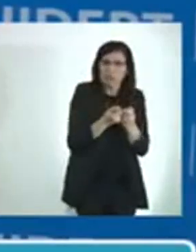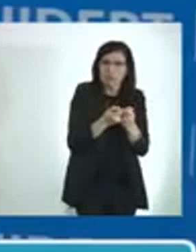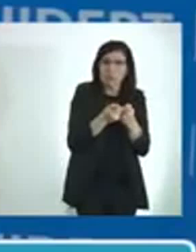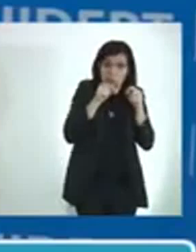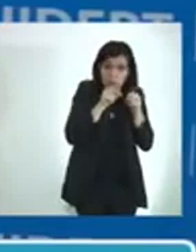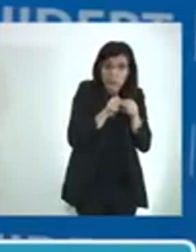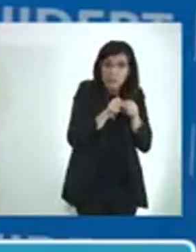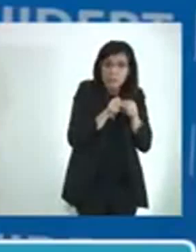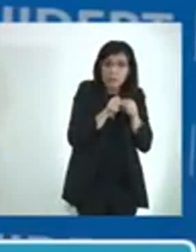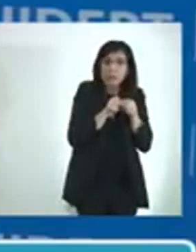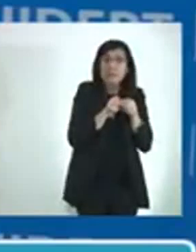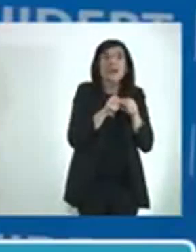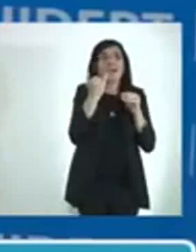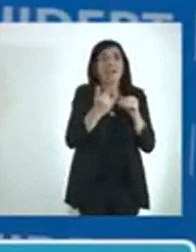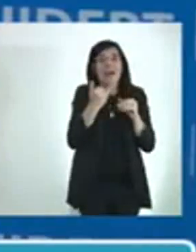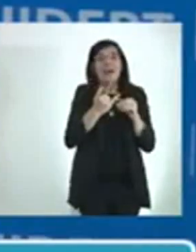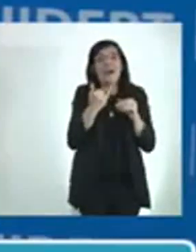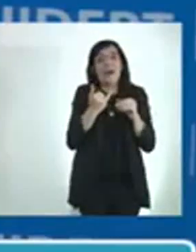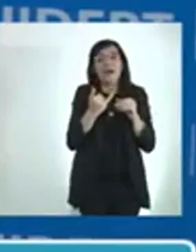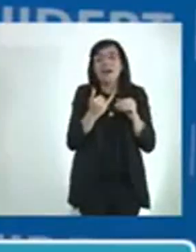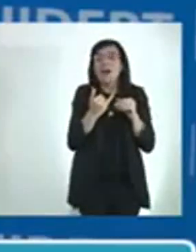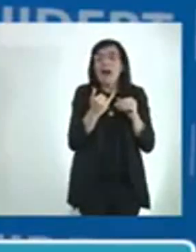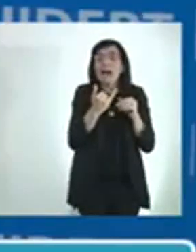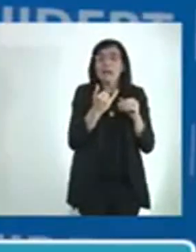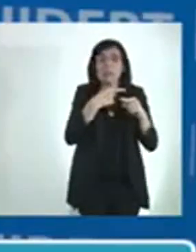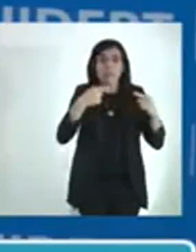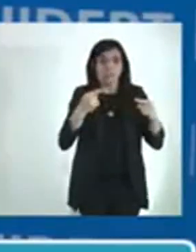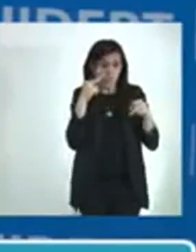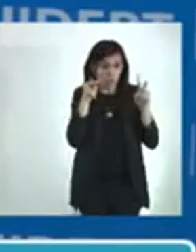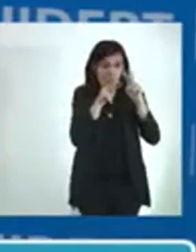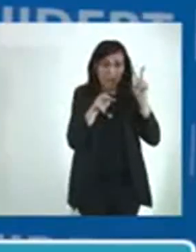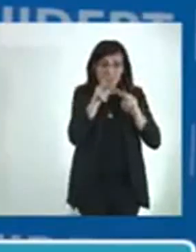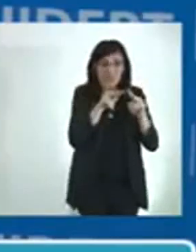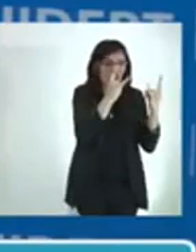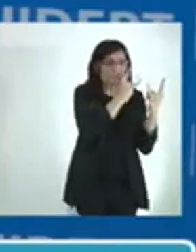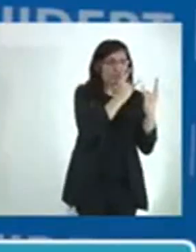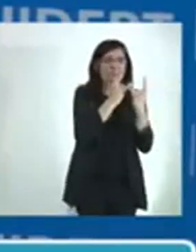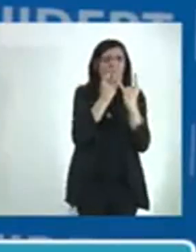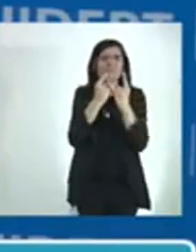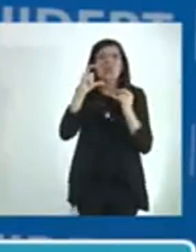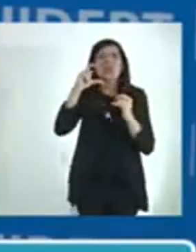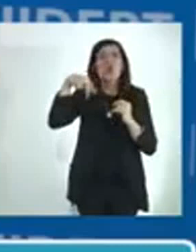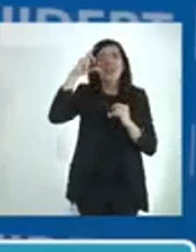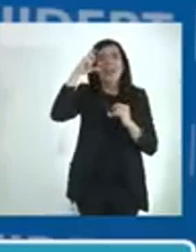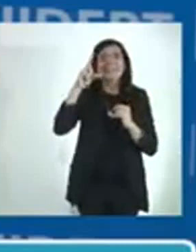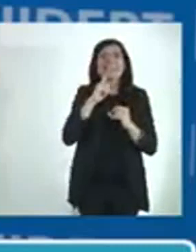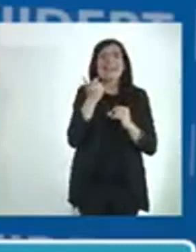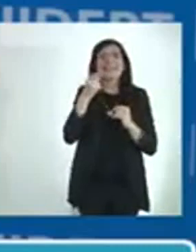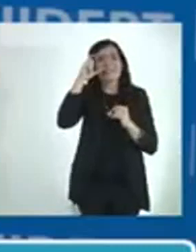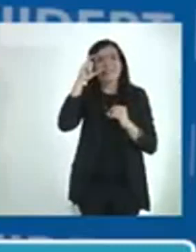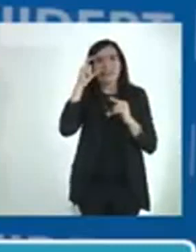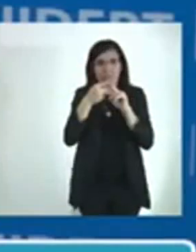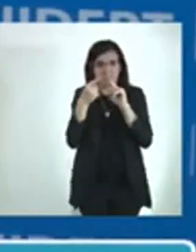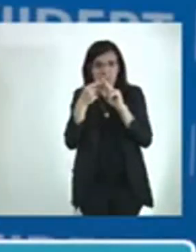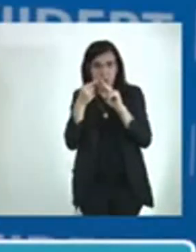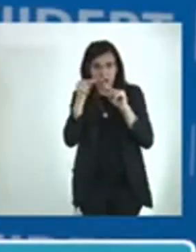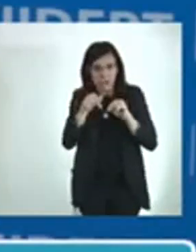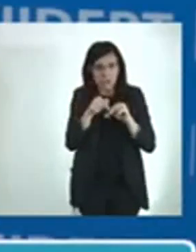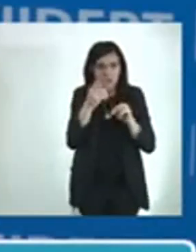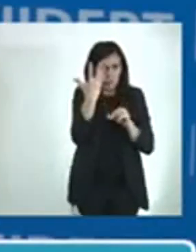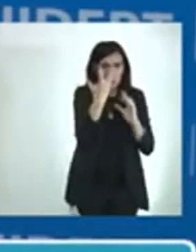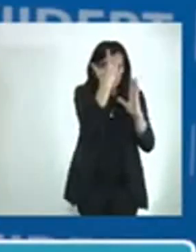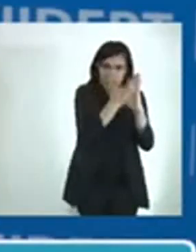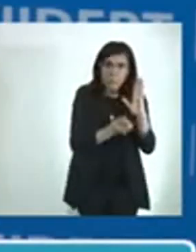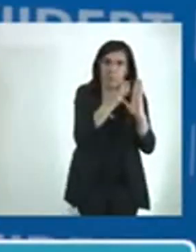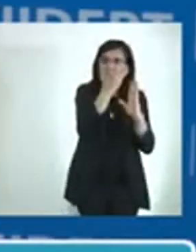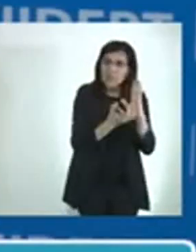ahí también las actividades nuevas que están subidas, que las pueden buscar ahí, están orientadas a pensar eso también, el trabajo entre el docente, la familia y los